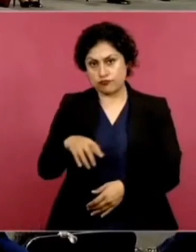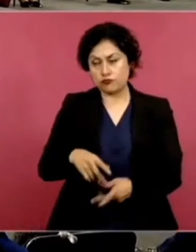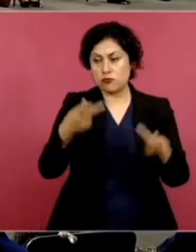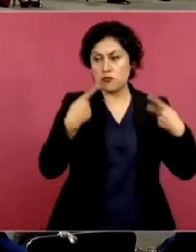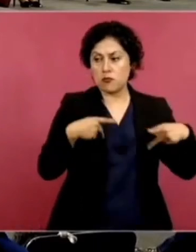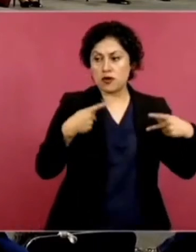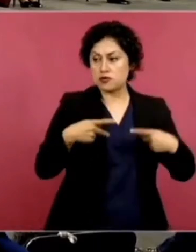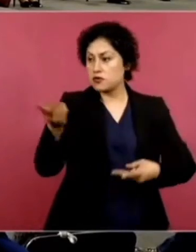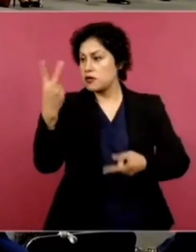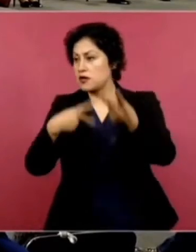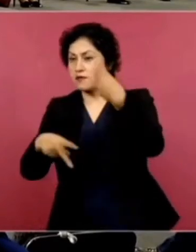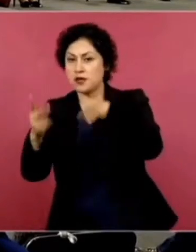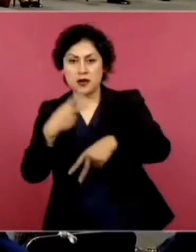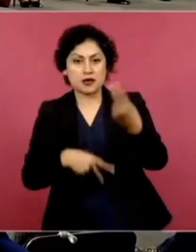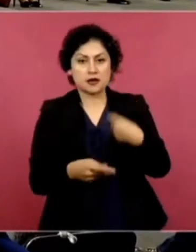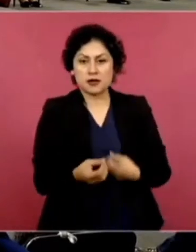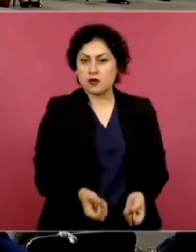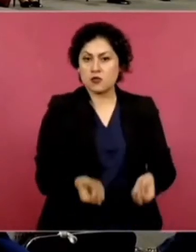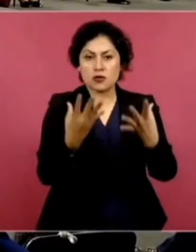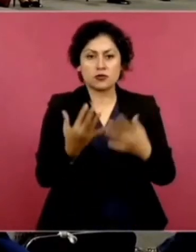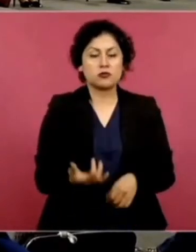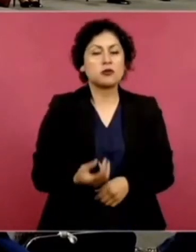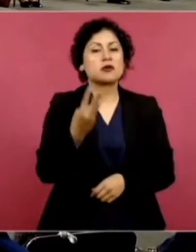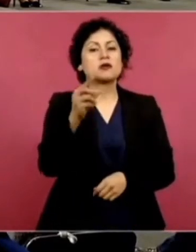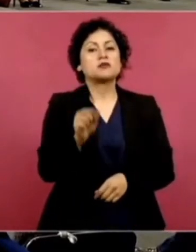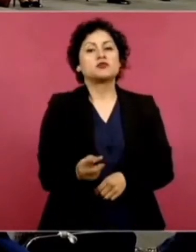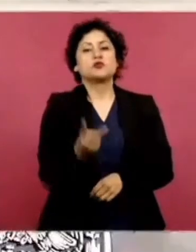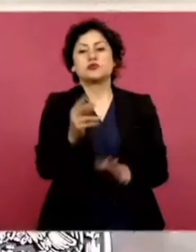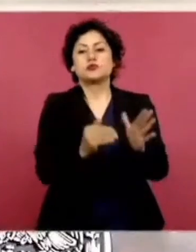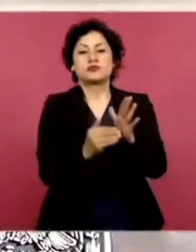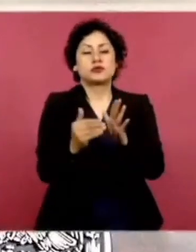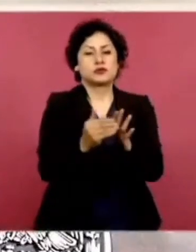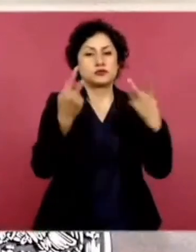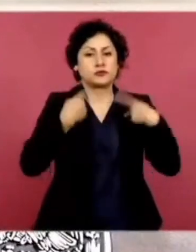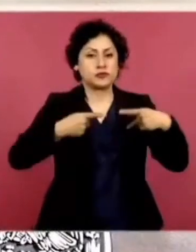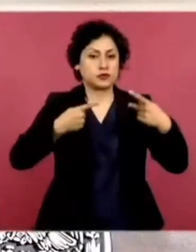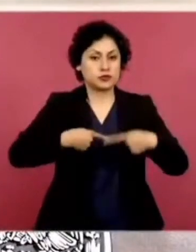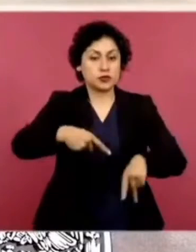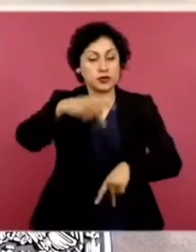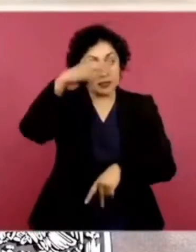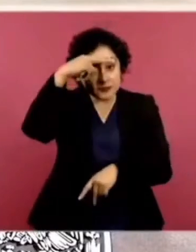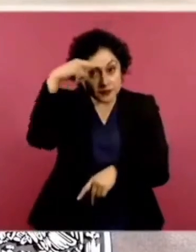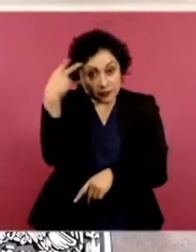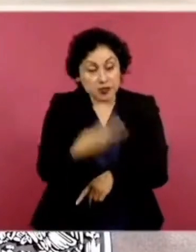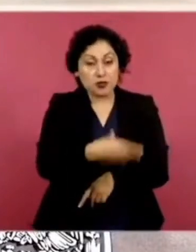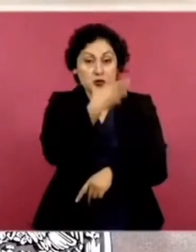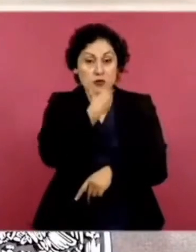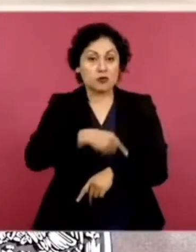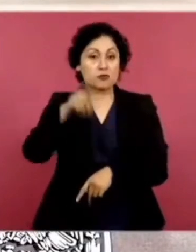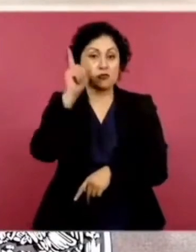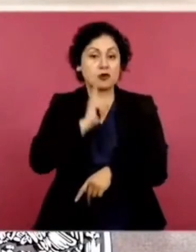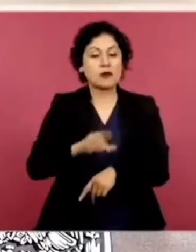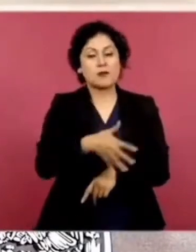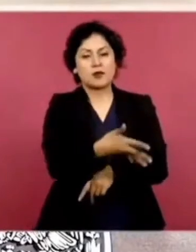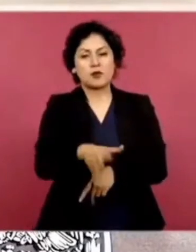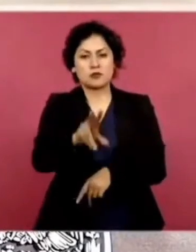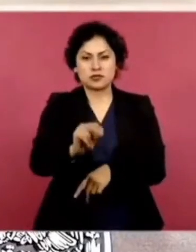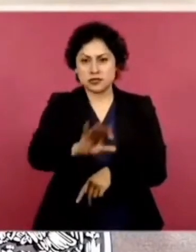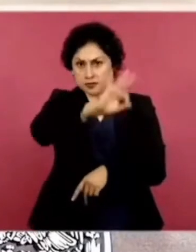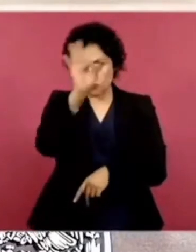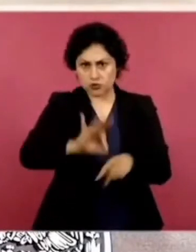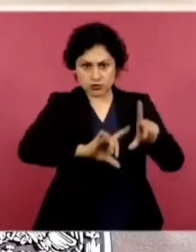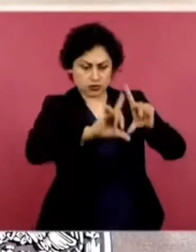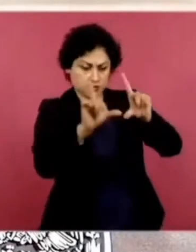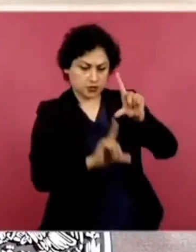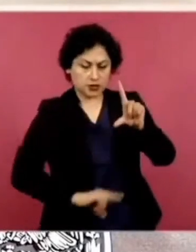estos 53.2 millones de mexicanas y mexicanos. Es el 80% de la población que no cuenta